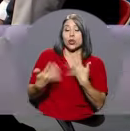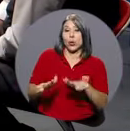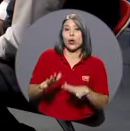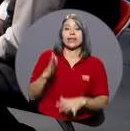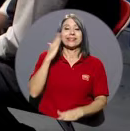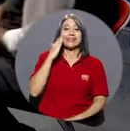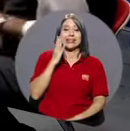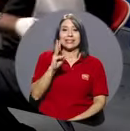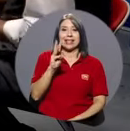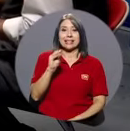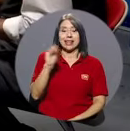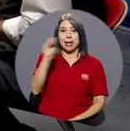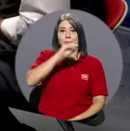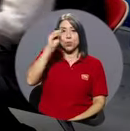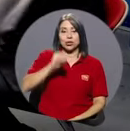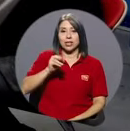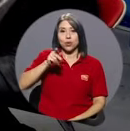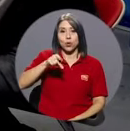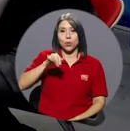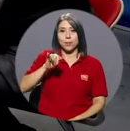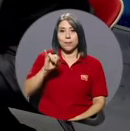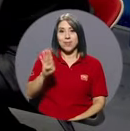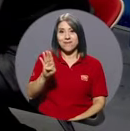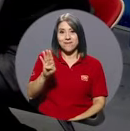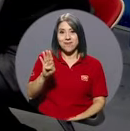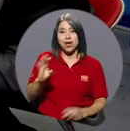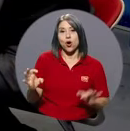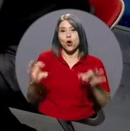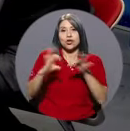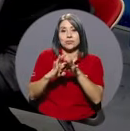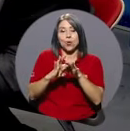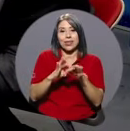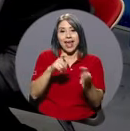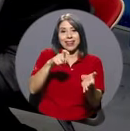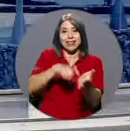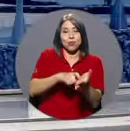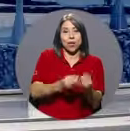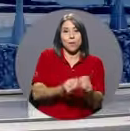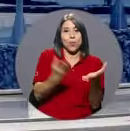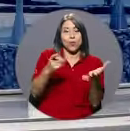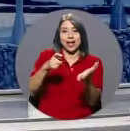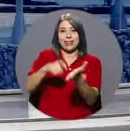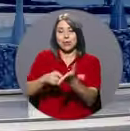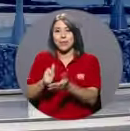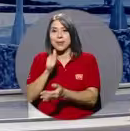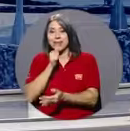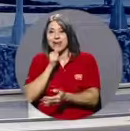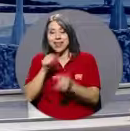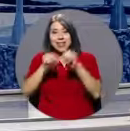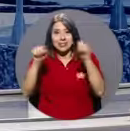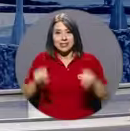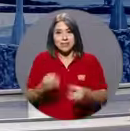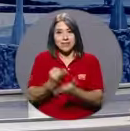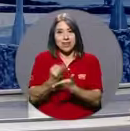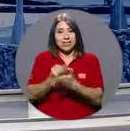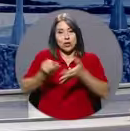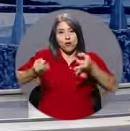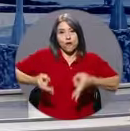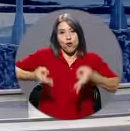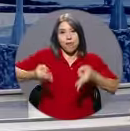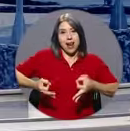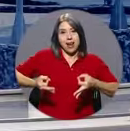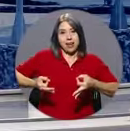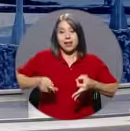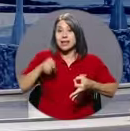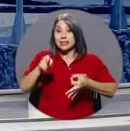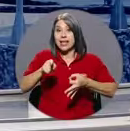mencionaba Alan, el 60% del PIB corresponde a deuda, tanto pública como privada, en el sistema financiero formal. Si